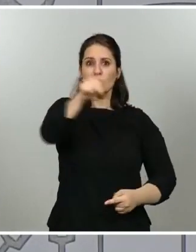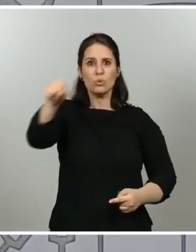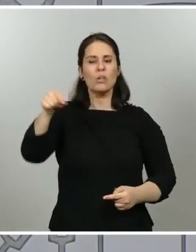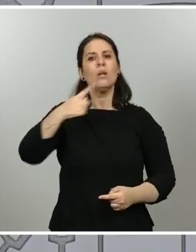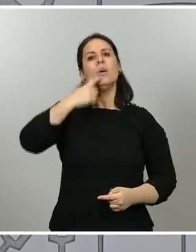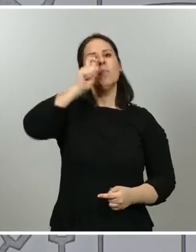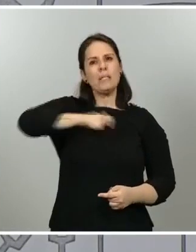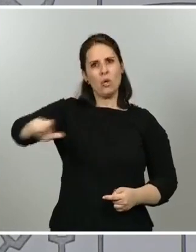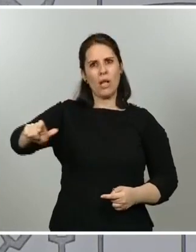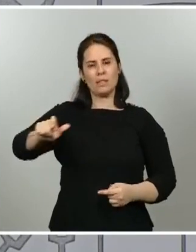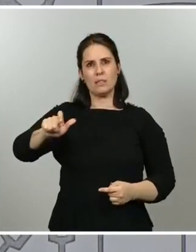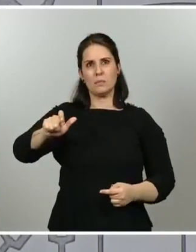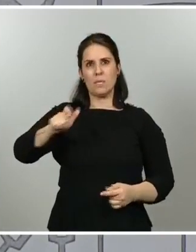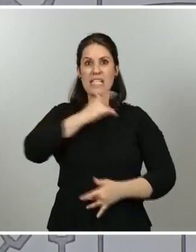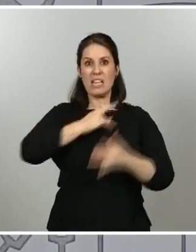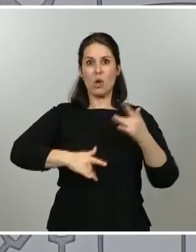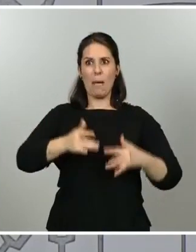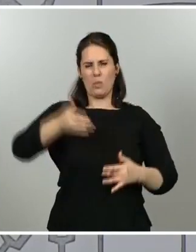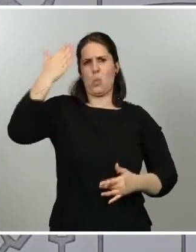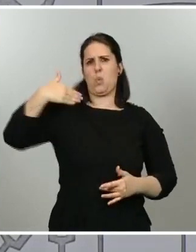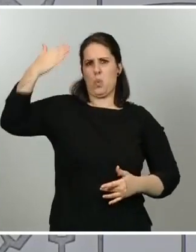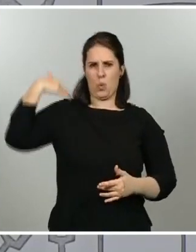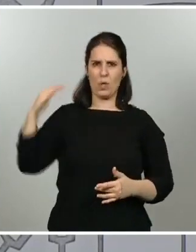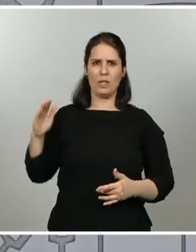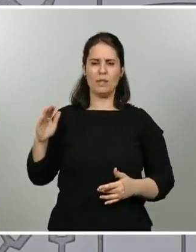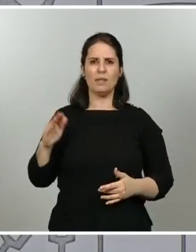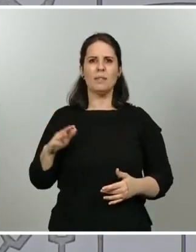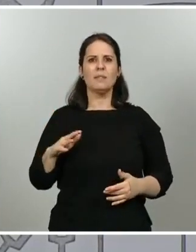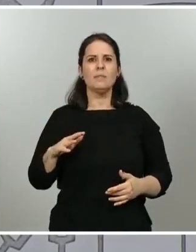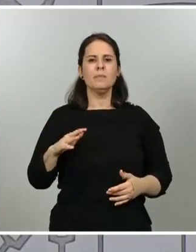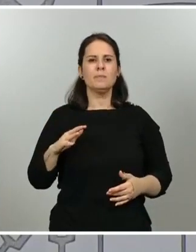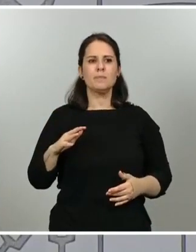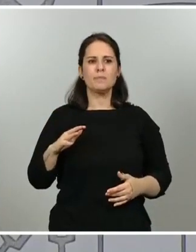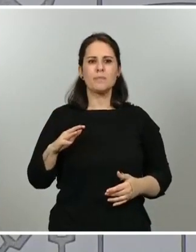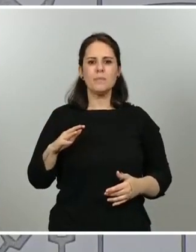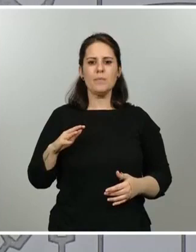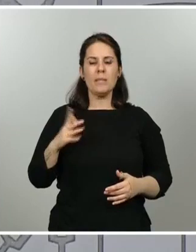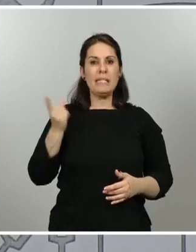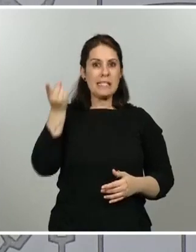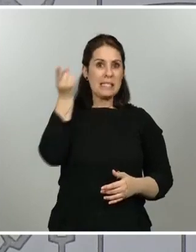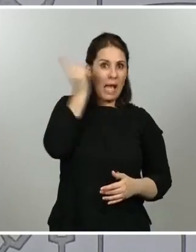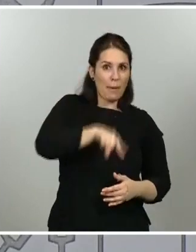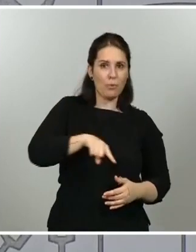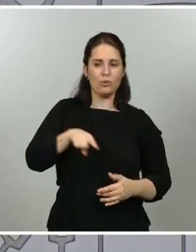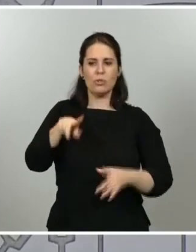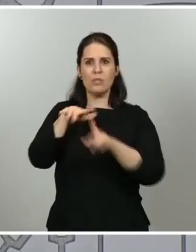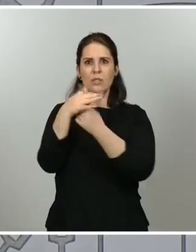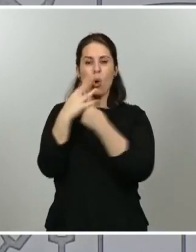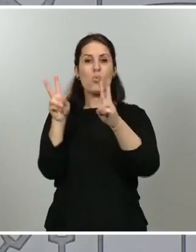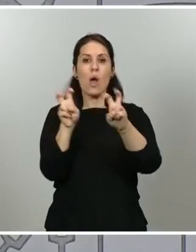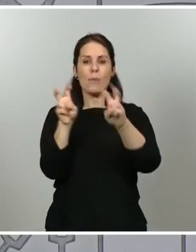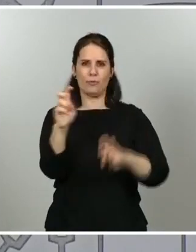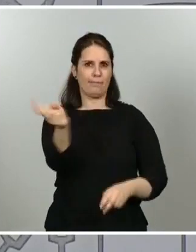síntomas hace ya bastante tiempo. Sabemos que no son nuevos casos, un gran número de